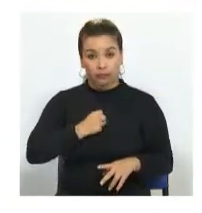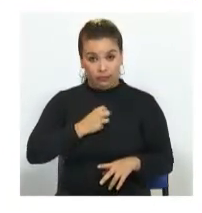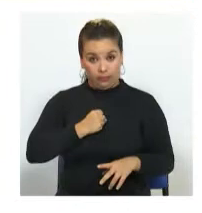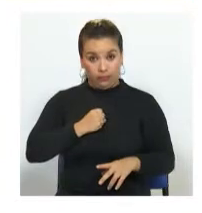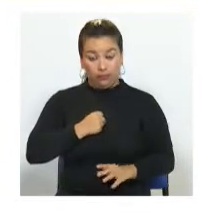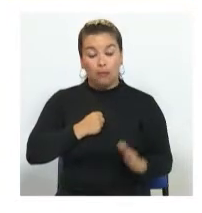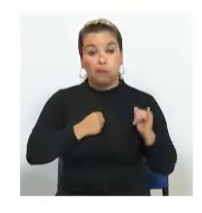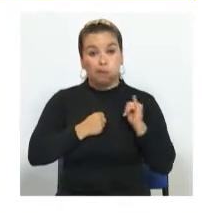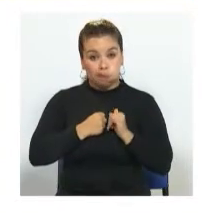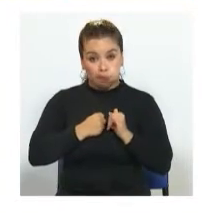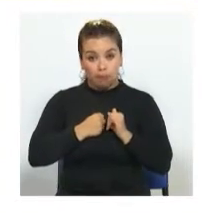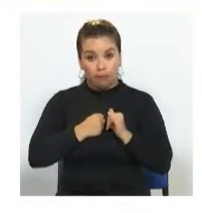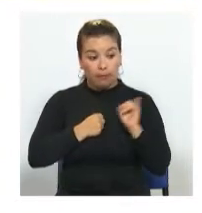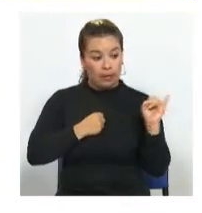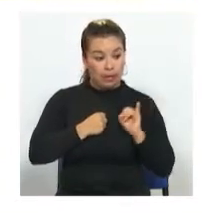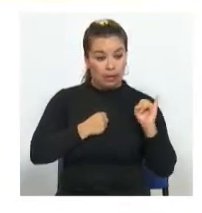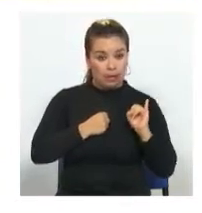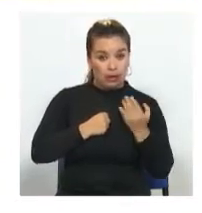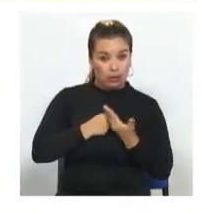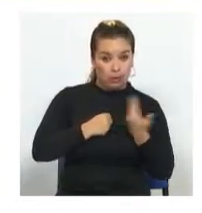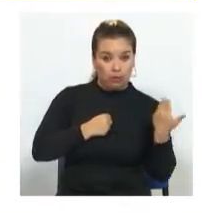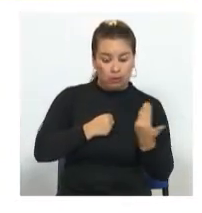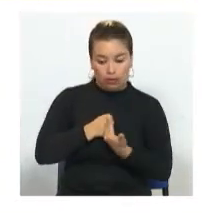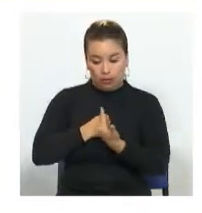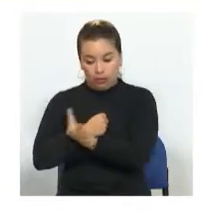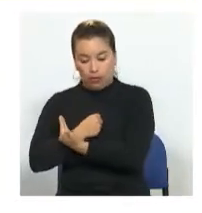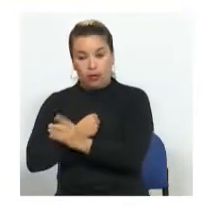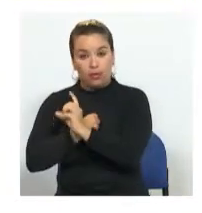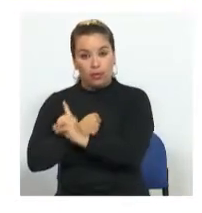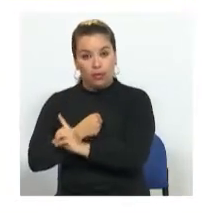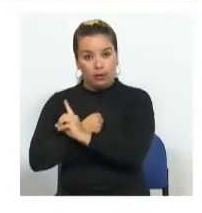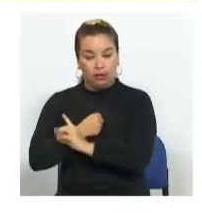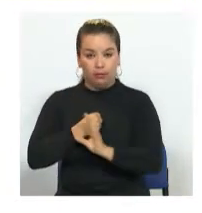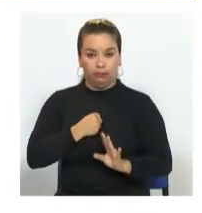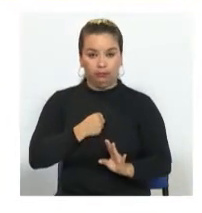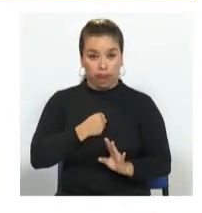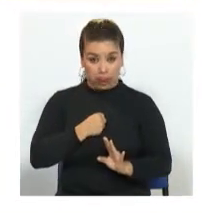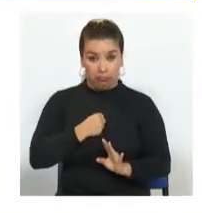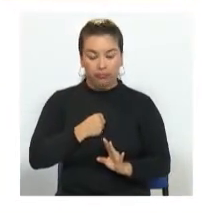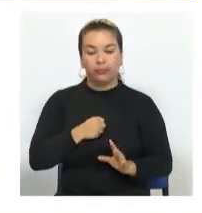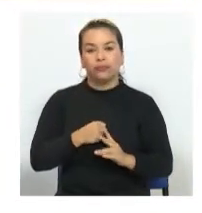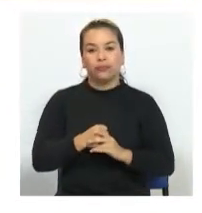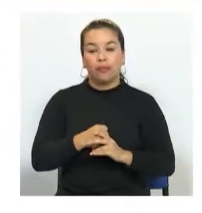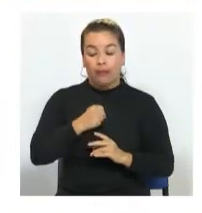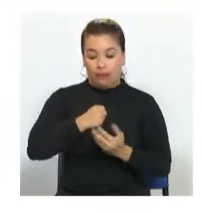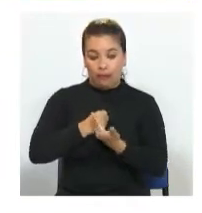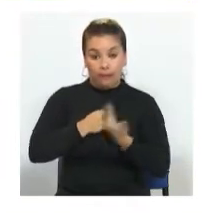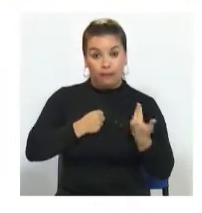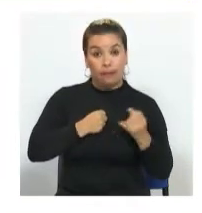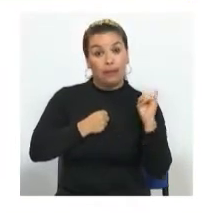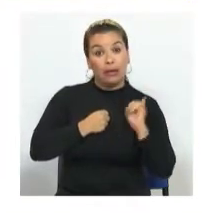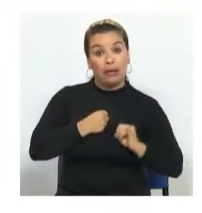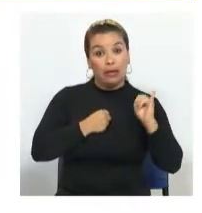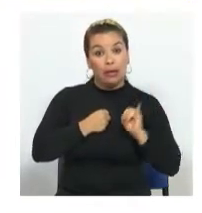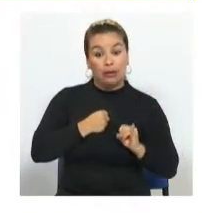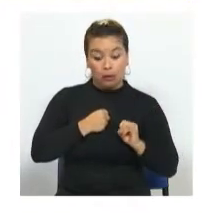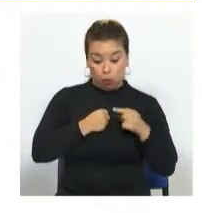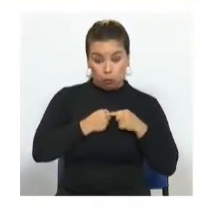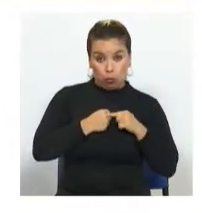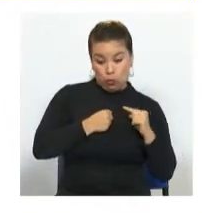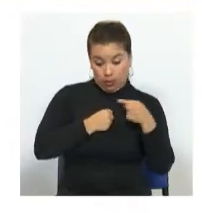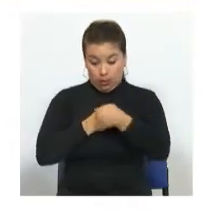un lado izquierdo y un lado derecho. Normalmente, el lado izquierdo no se comunica con el